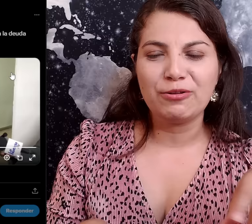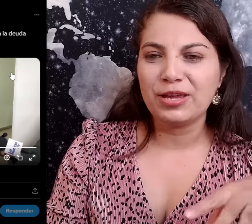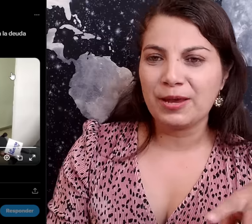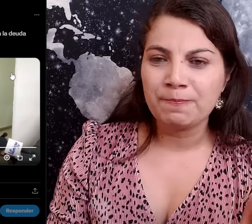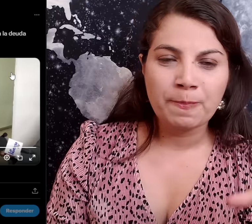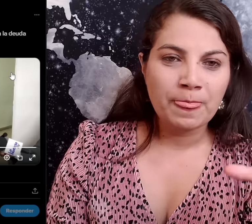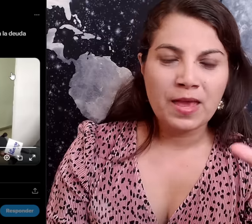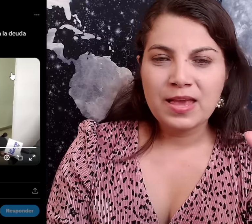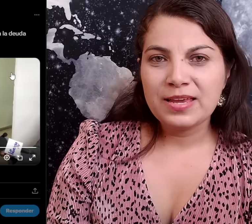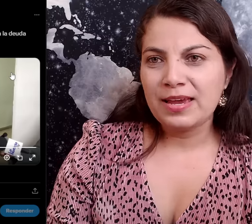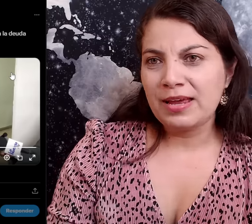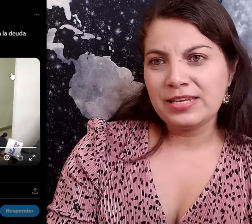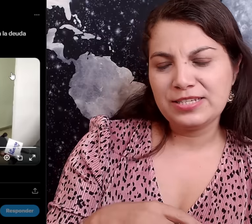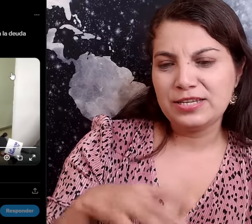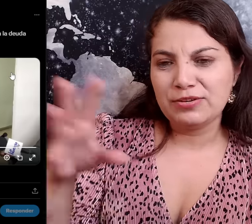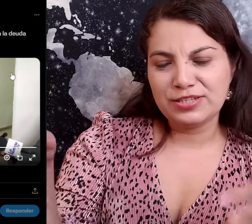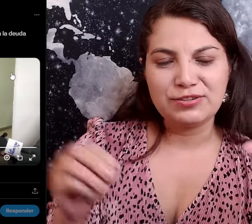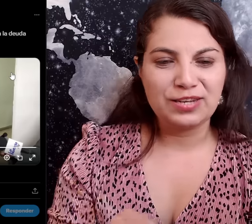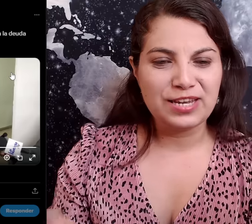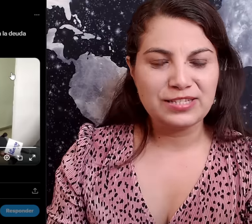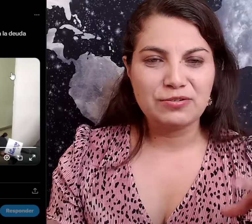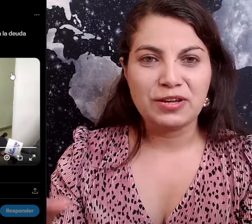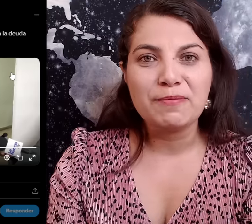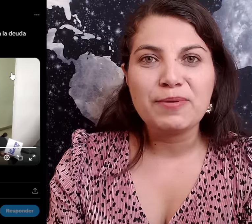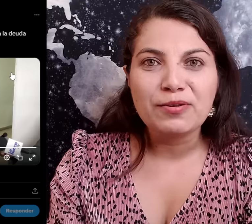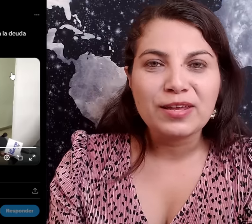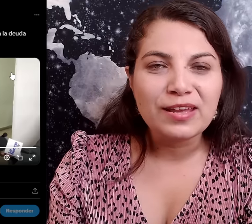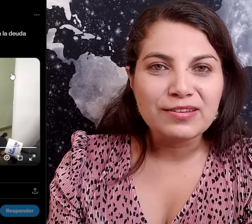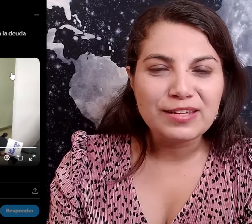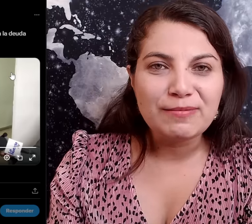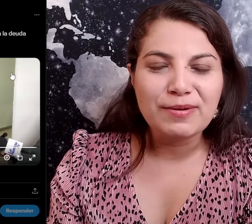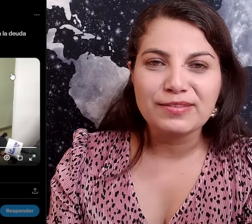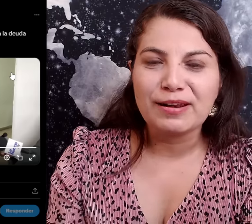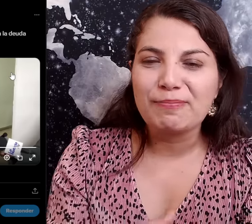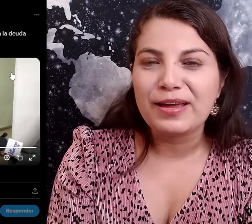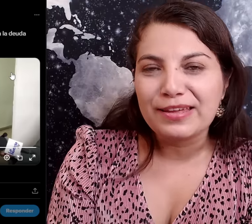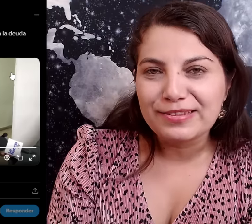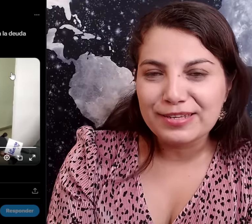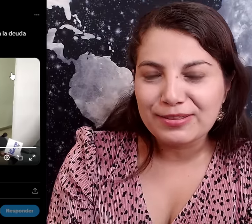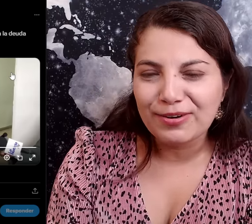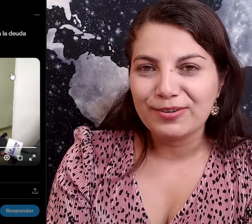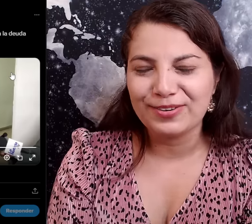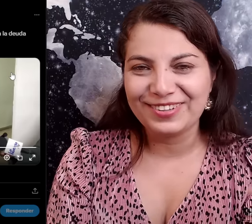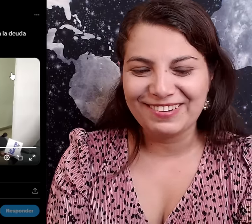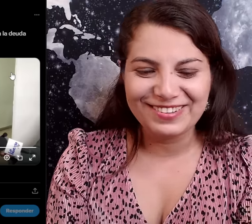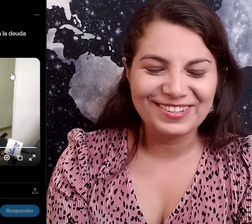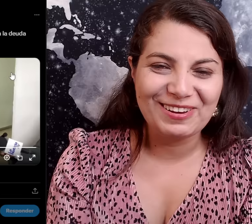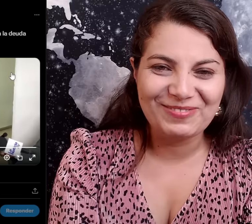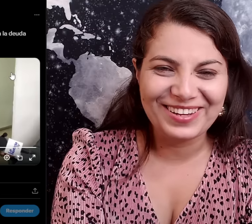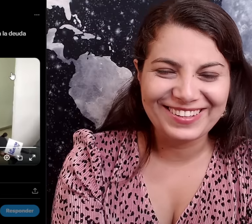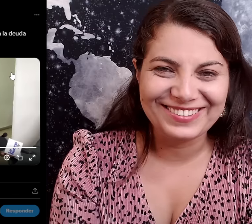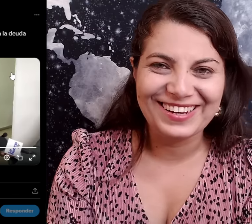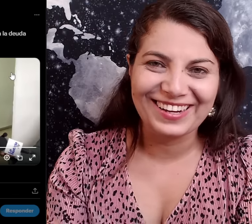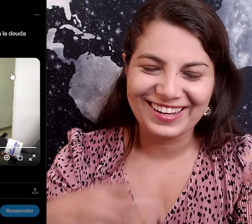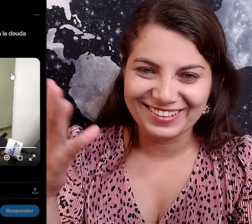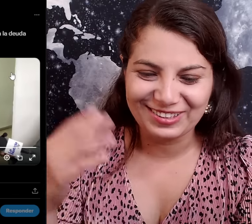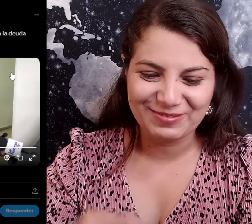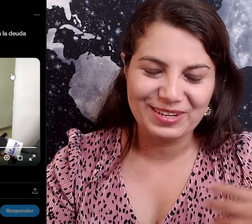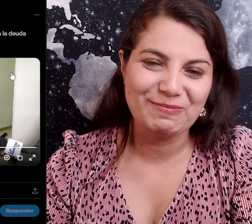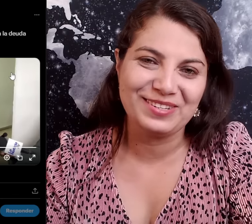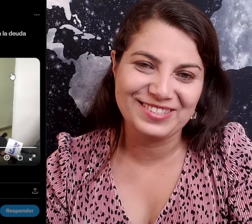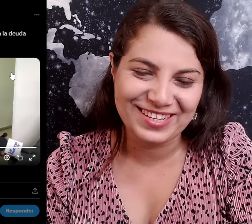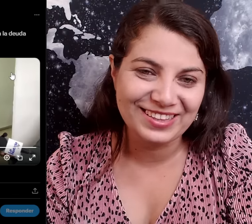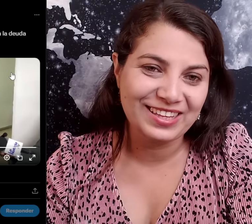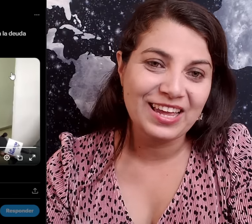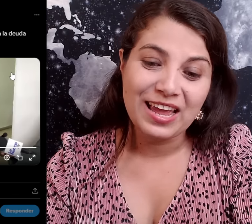todos lados que el chino aquí, el chino aquí. Pero ¿de qué sirve ser el payasito? ¿Dónde ha visto que el payaso de la clase